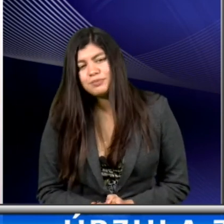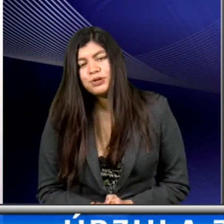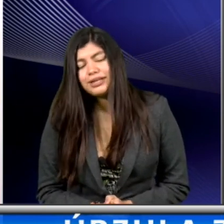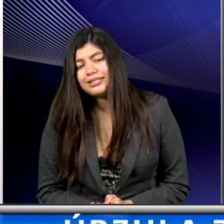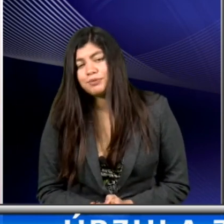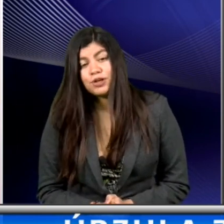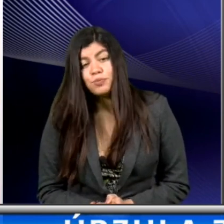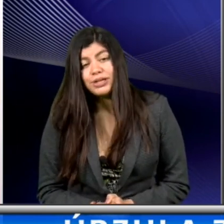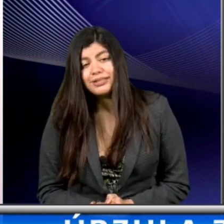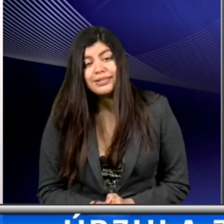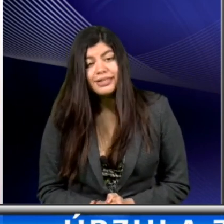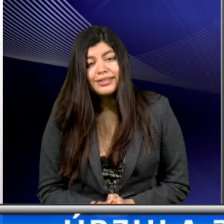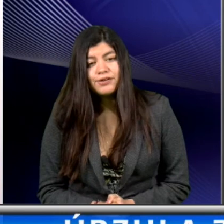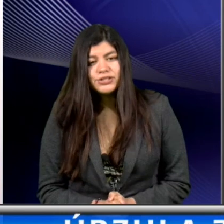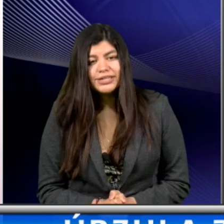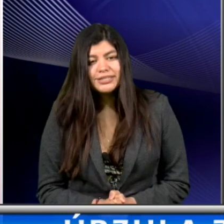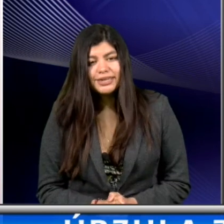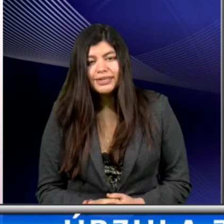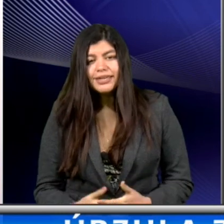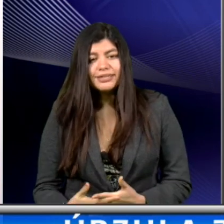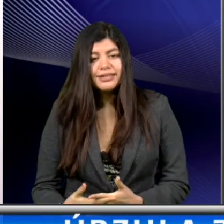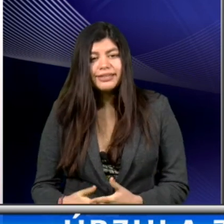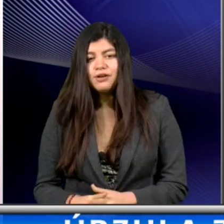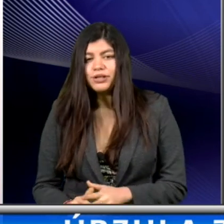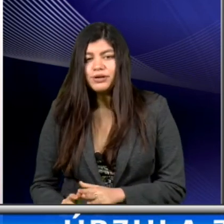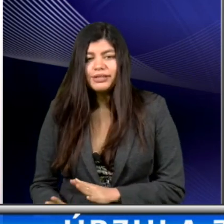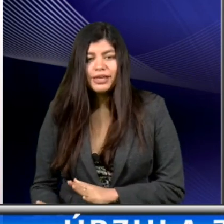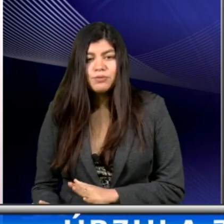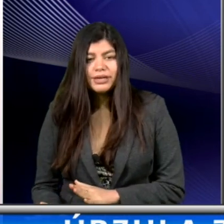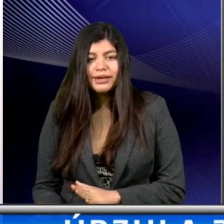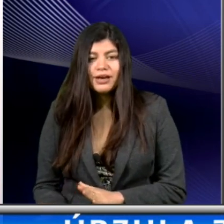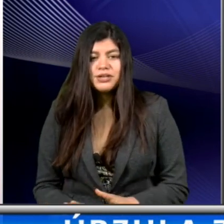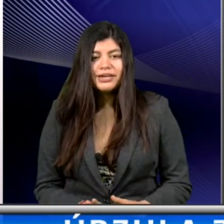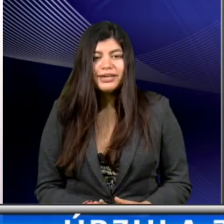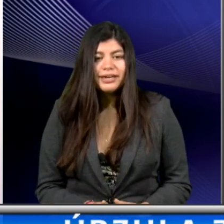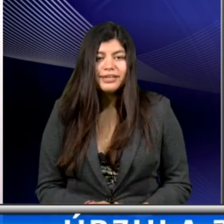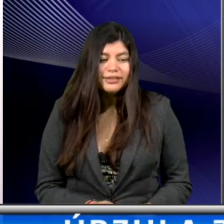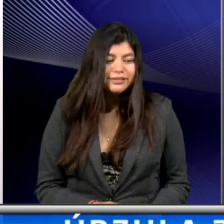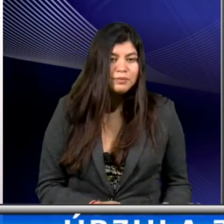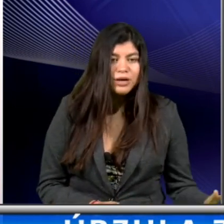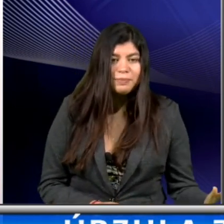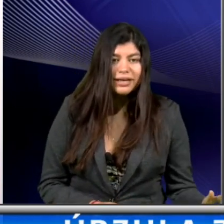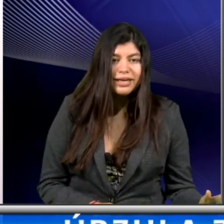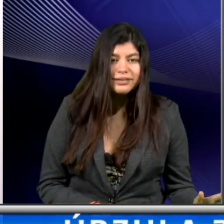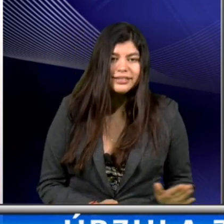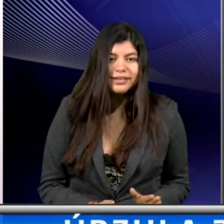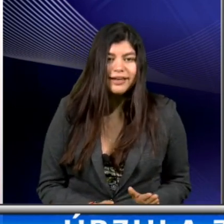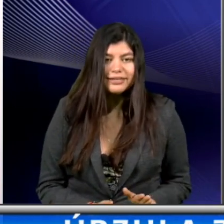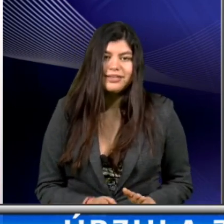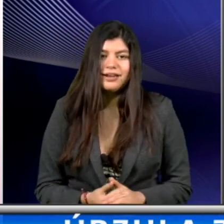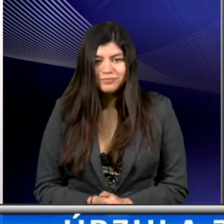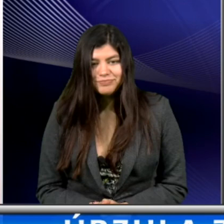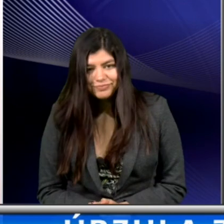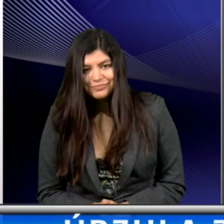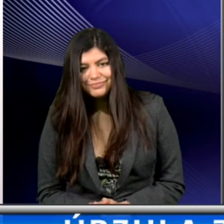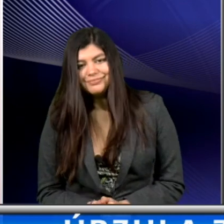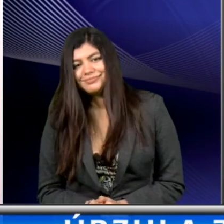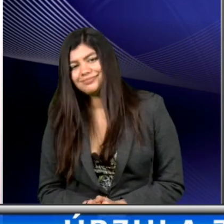ojalá se modernice, porque no puede ser que Santiago sea Chile, que en Santiago te conectes en cualquier lado y que en Linares te mueves para allá, se te cae la